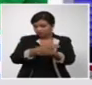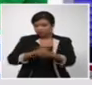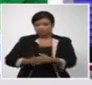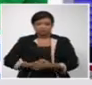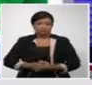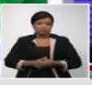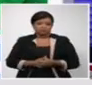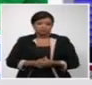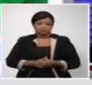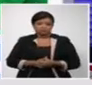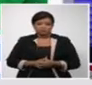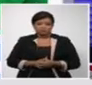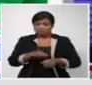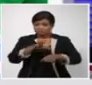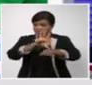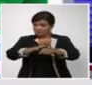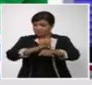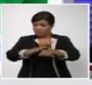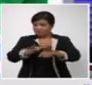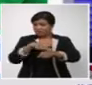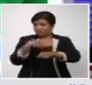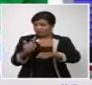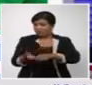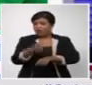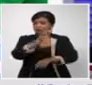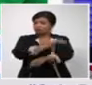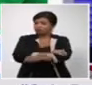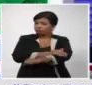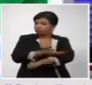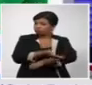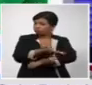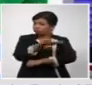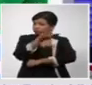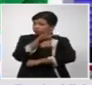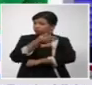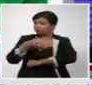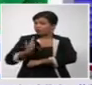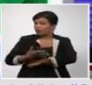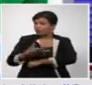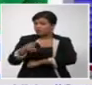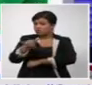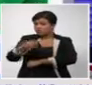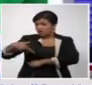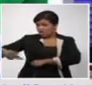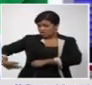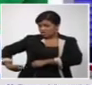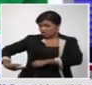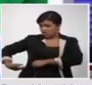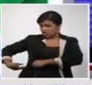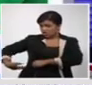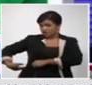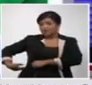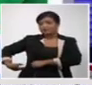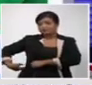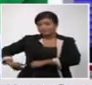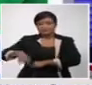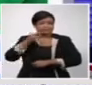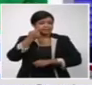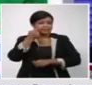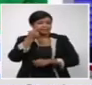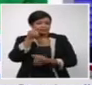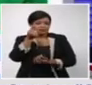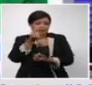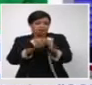con enfermedades como la hipertensión arterial y la insuficiencia renal crónica, que también hemos visto